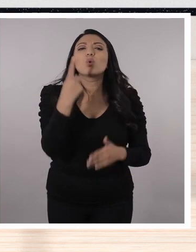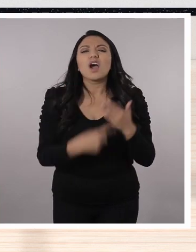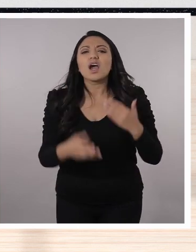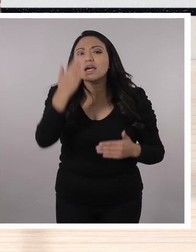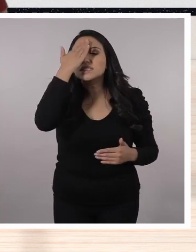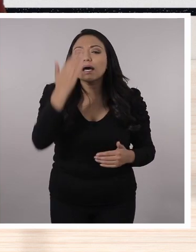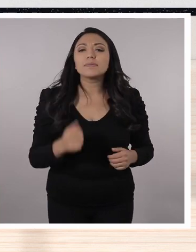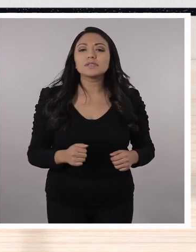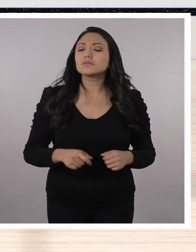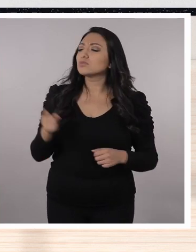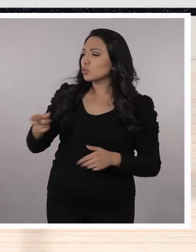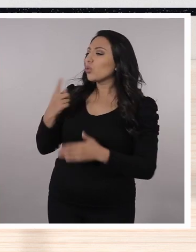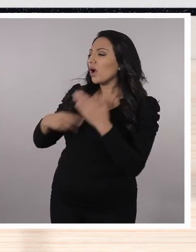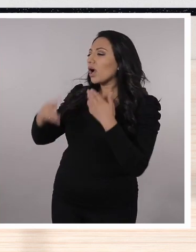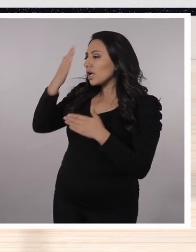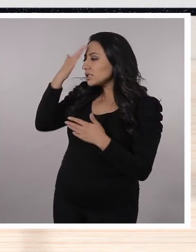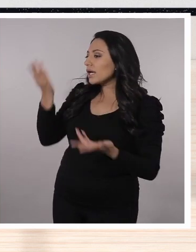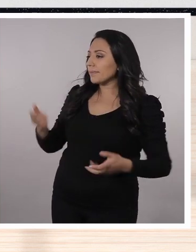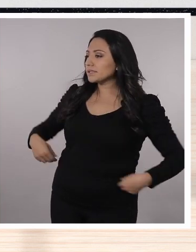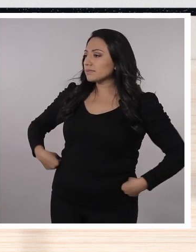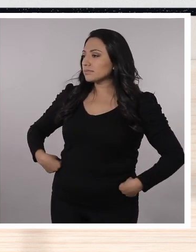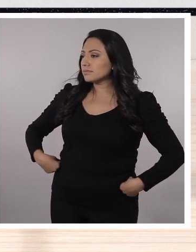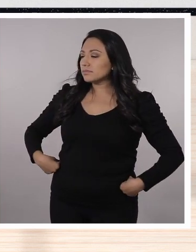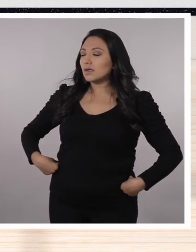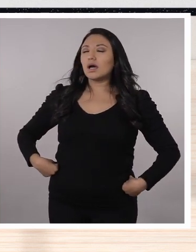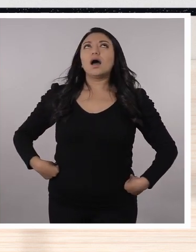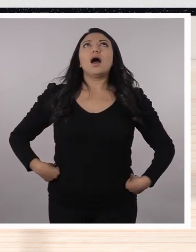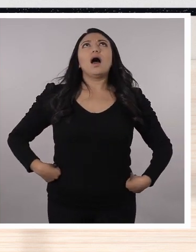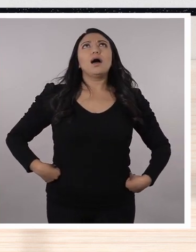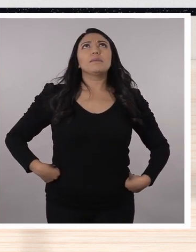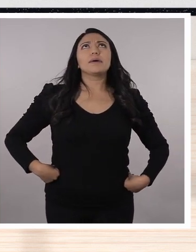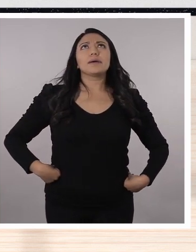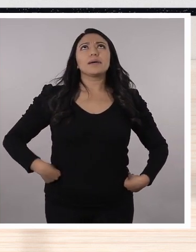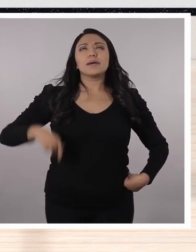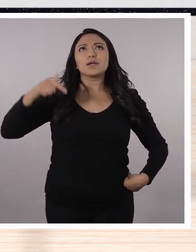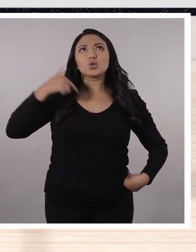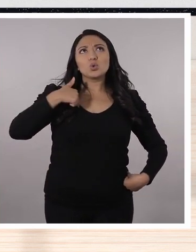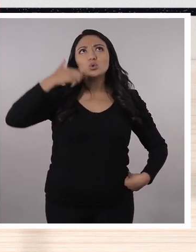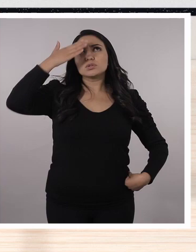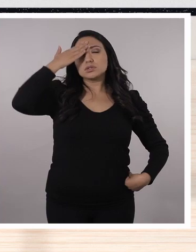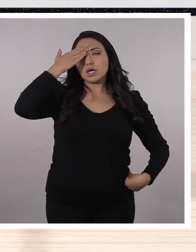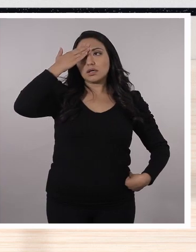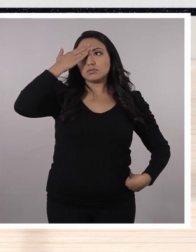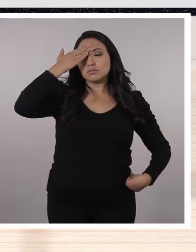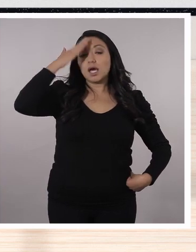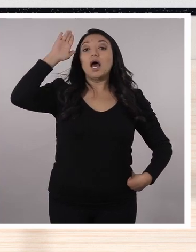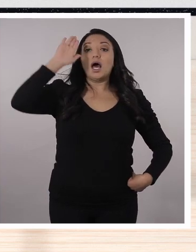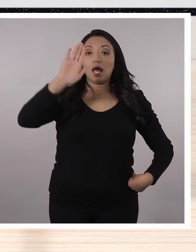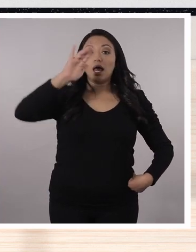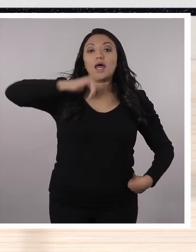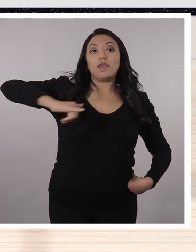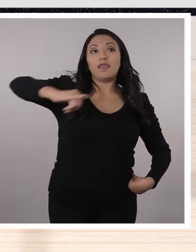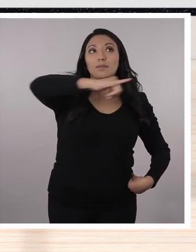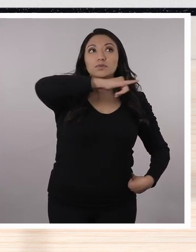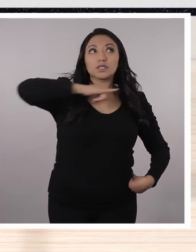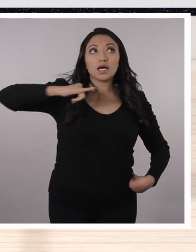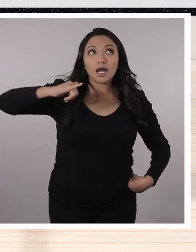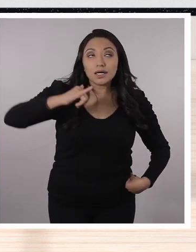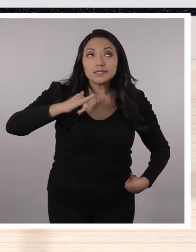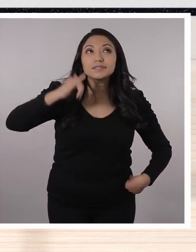¿qué sabemos? Nelly, ¿qué sabemos? Bueno, con la clase de hoy sabemos que la